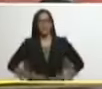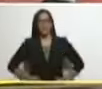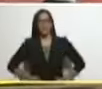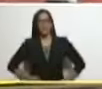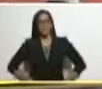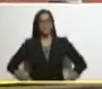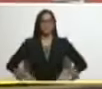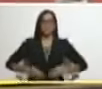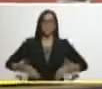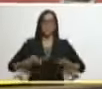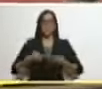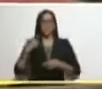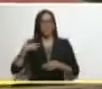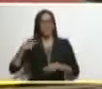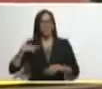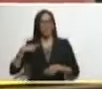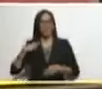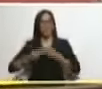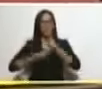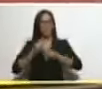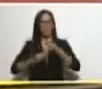religiosa, pues.